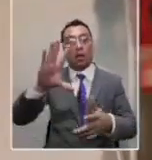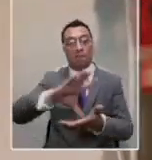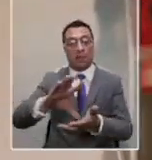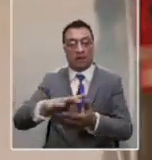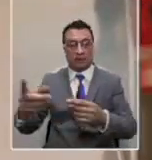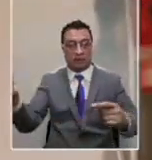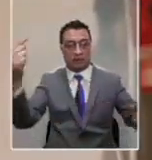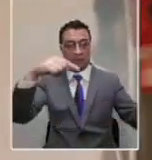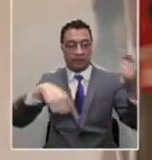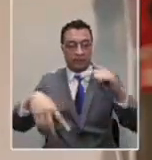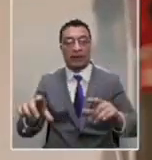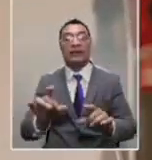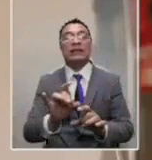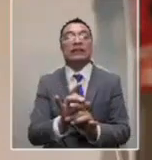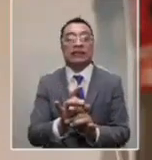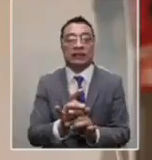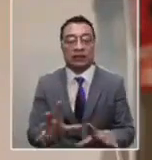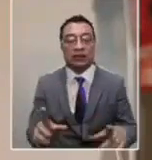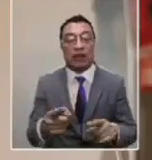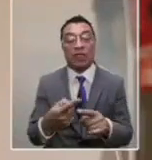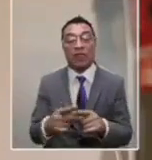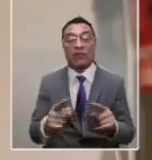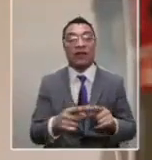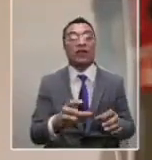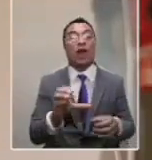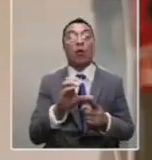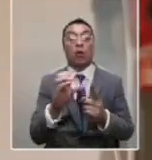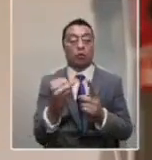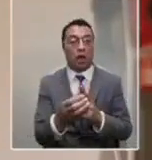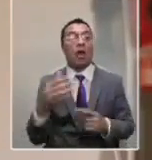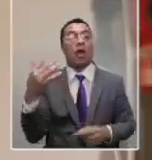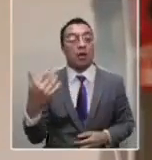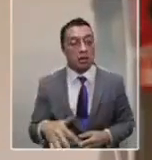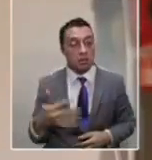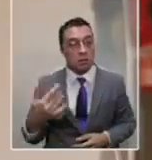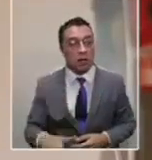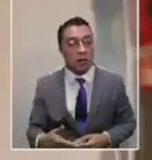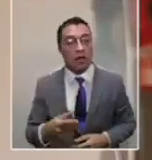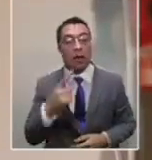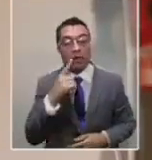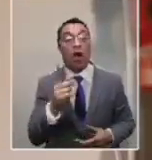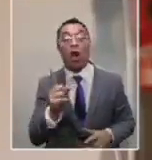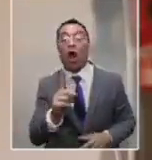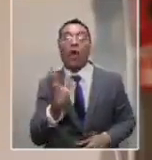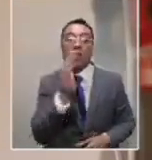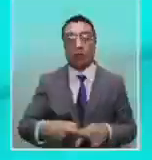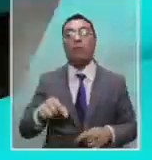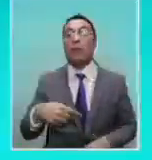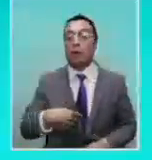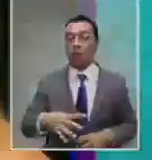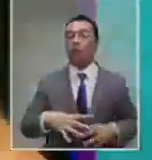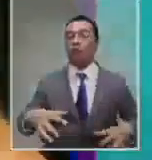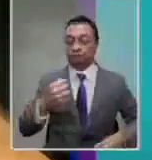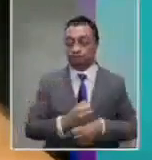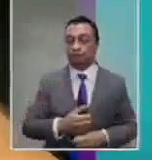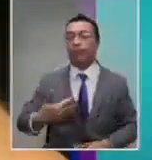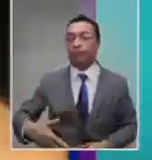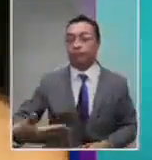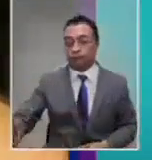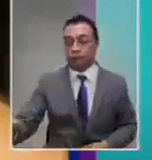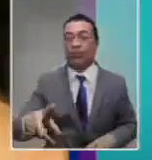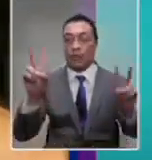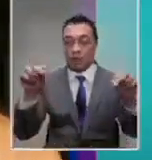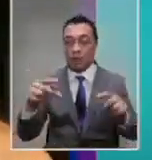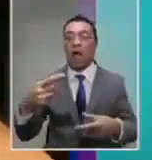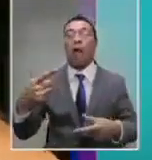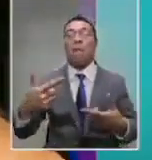inmigrantes. Ya tengan diferencias culturales significativas los migrantes o no las tengan. Tenemos una gran tarea por delante en nuestro